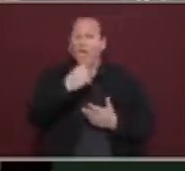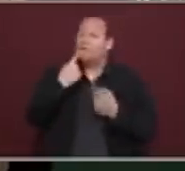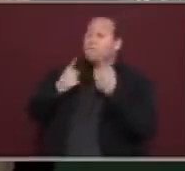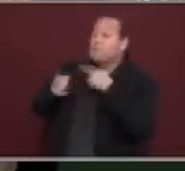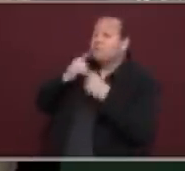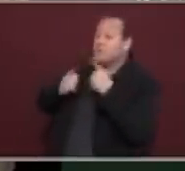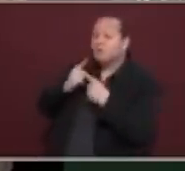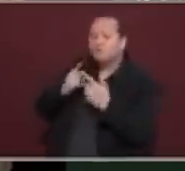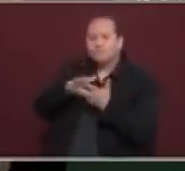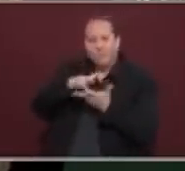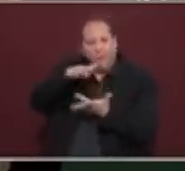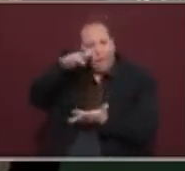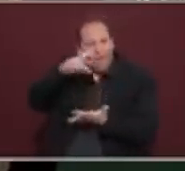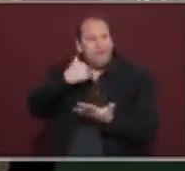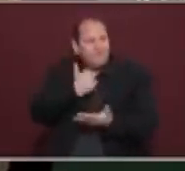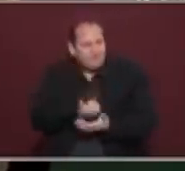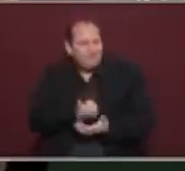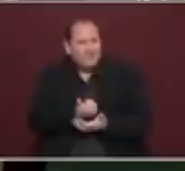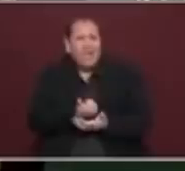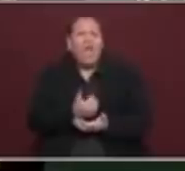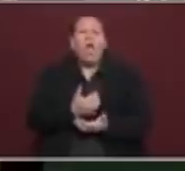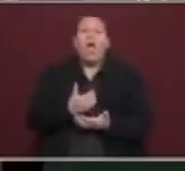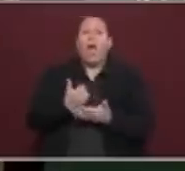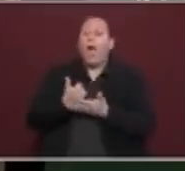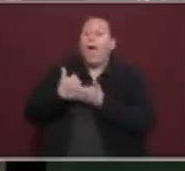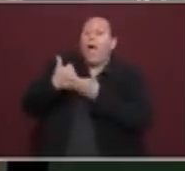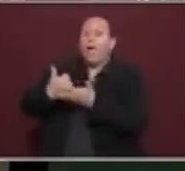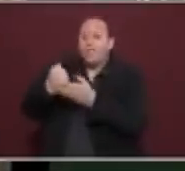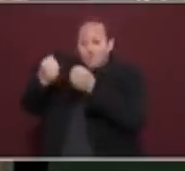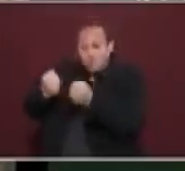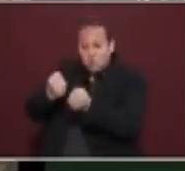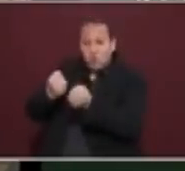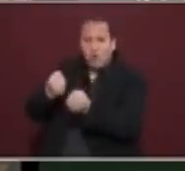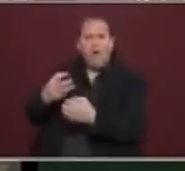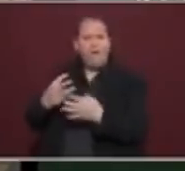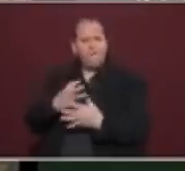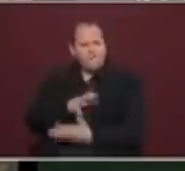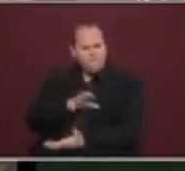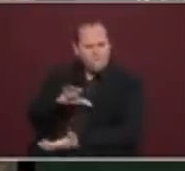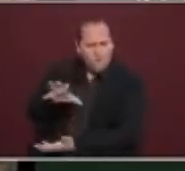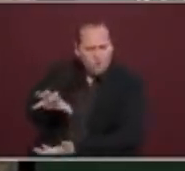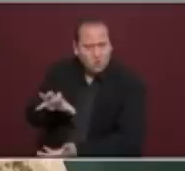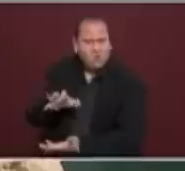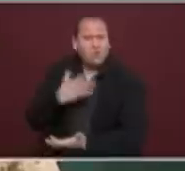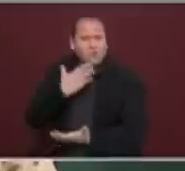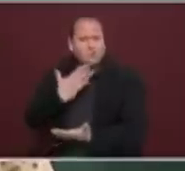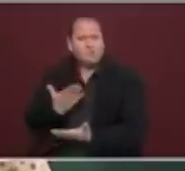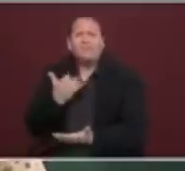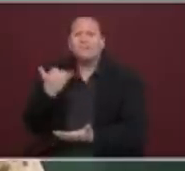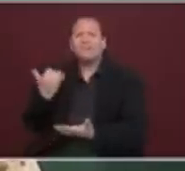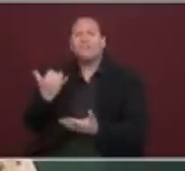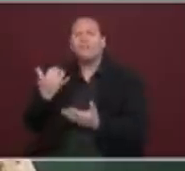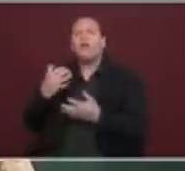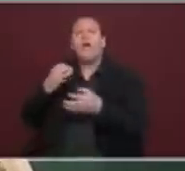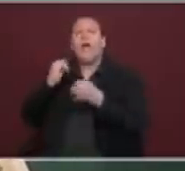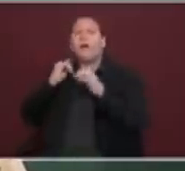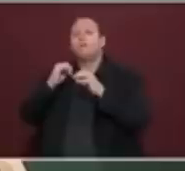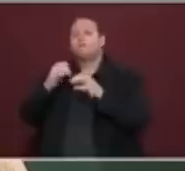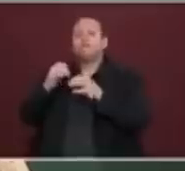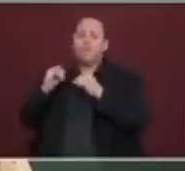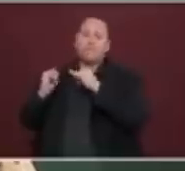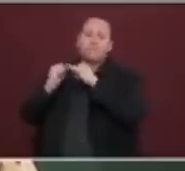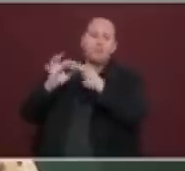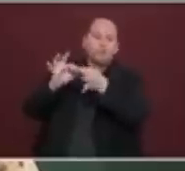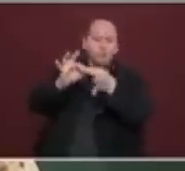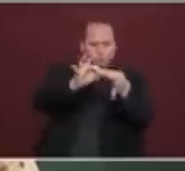ciudadana una fortaleza en las instituciones de seguridad pública y en las acciones interinstitucionales una